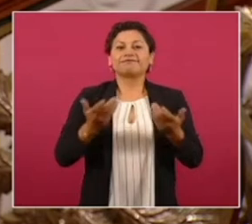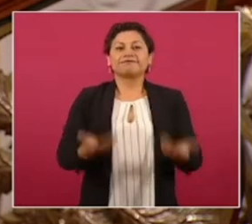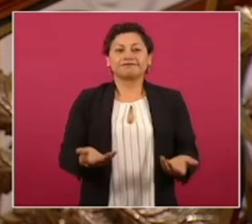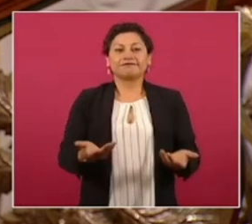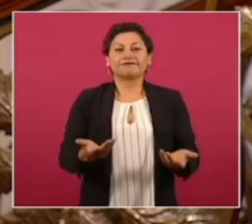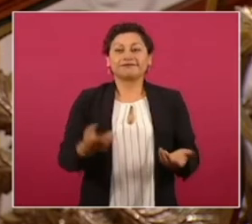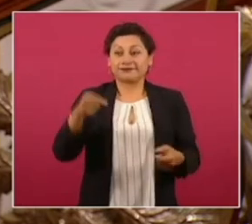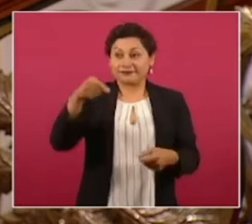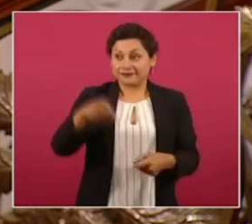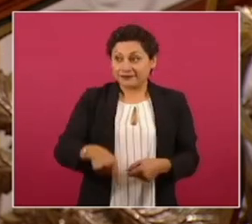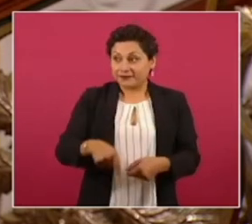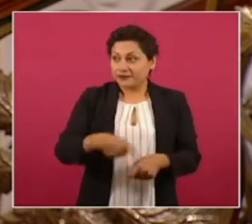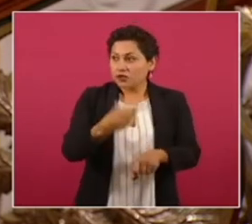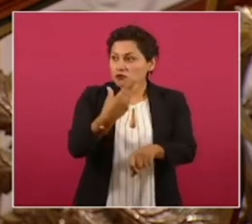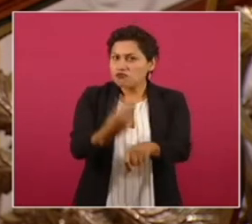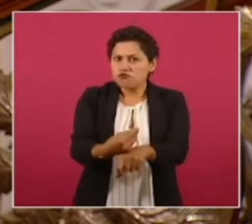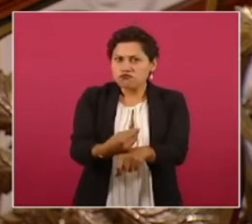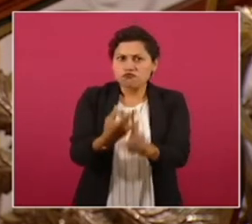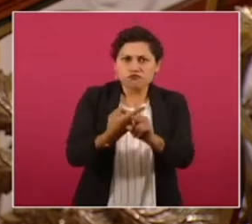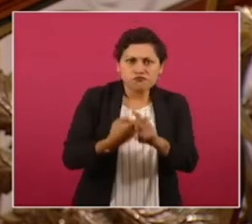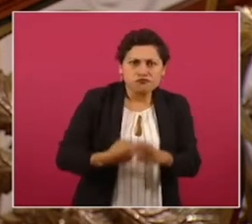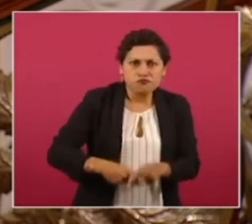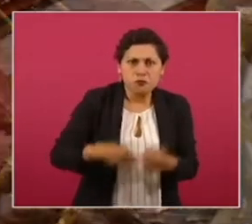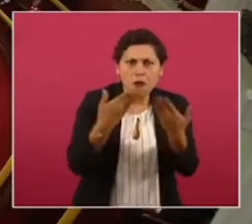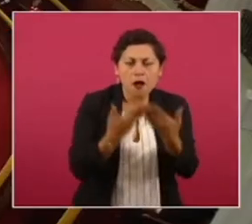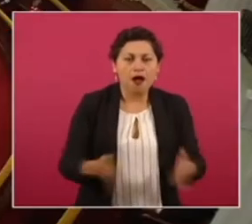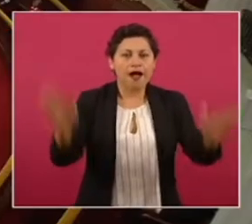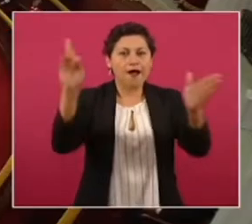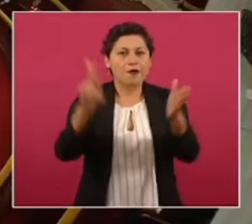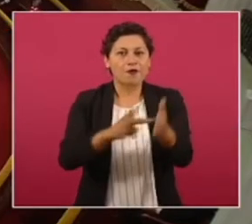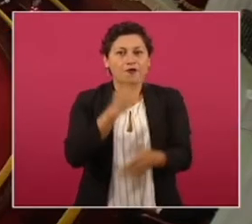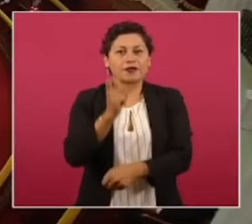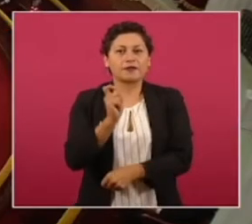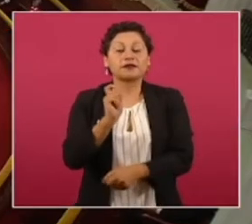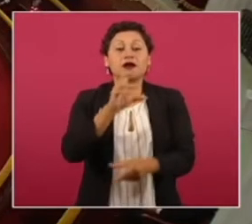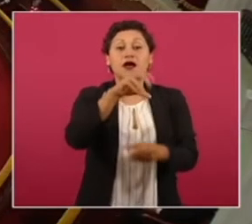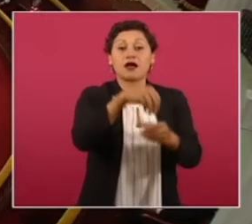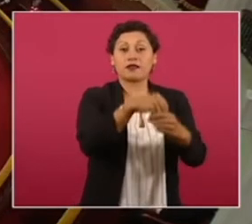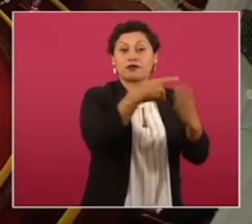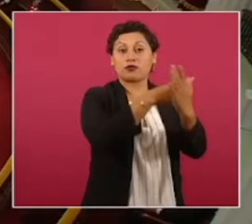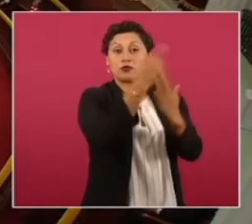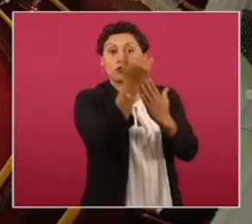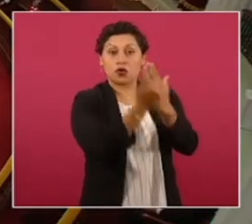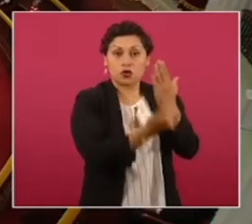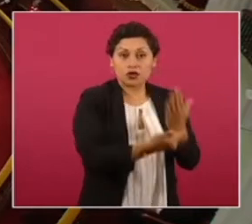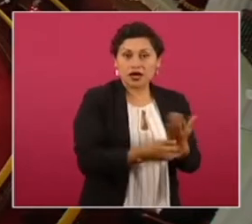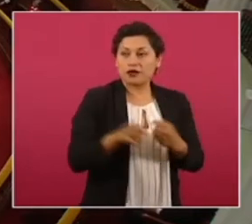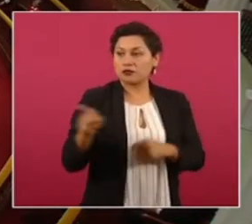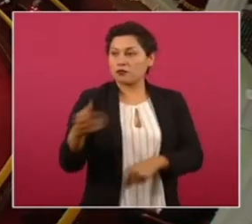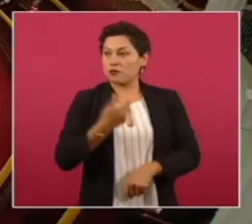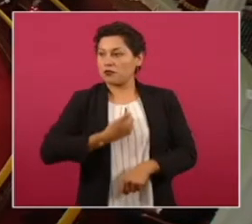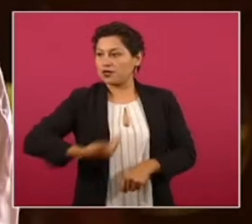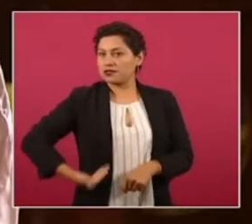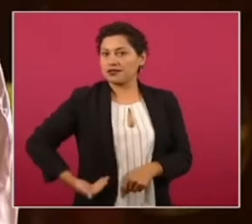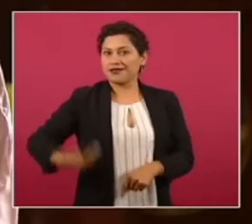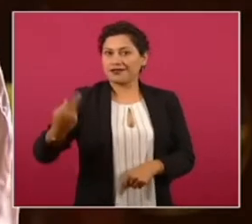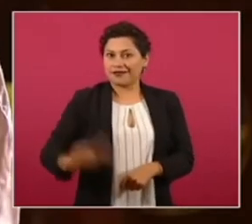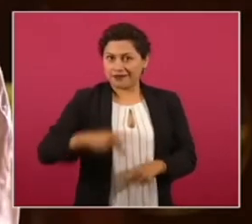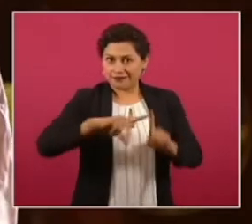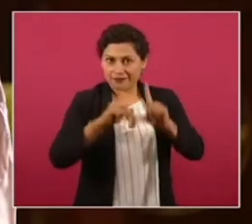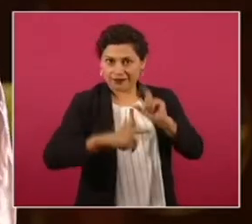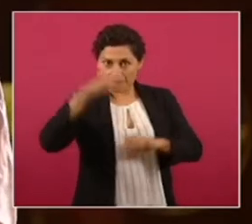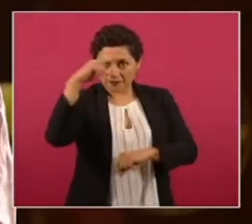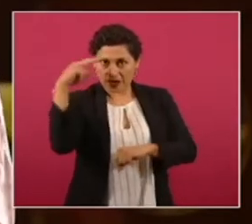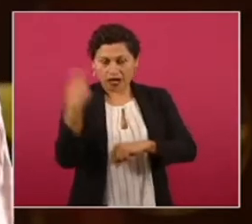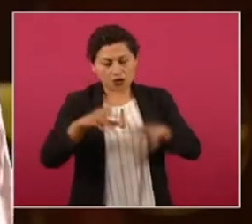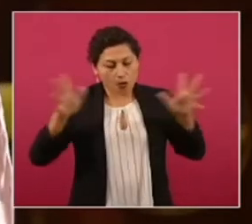y reapertura es parte de un gran proyecto que ha impulsado el señor presidente de la República en